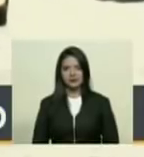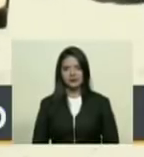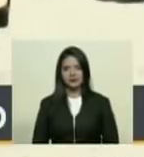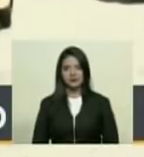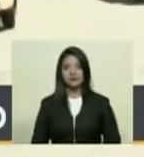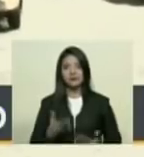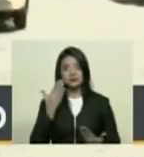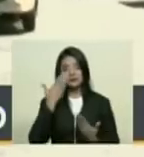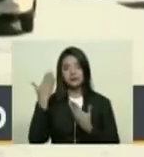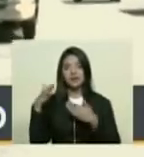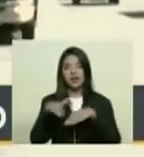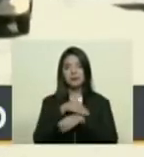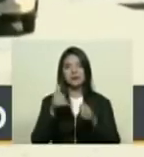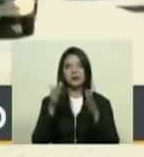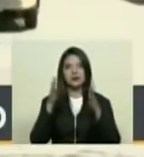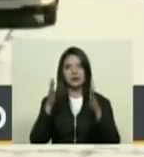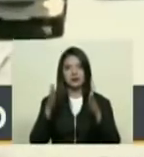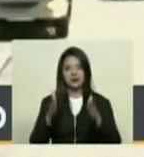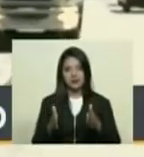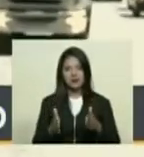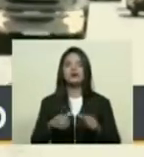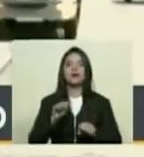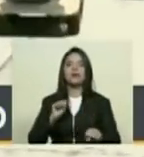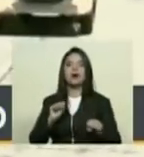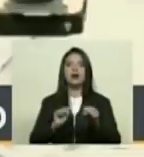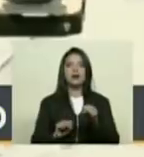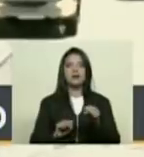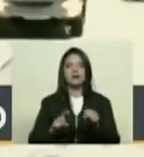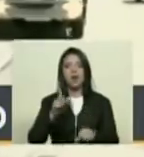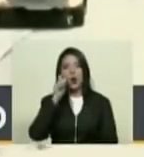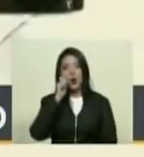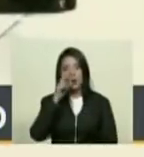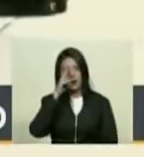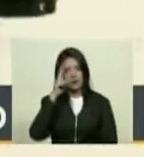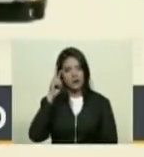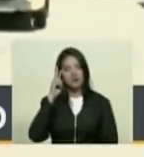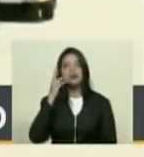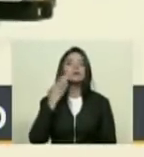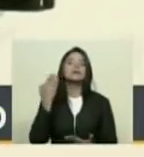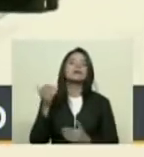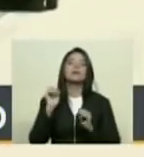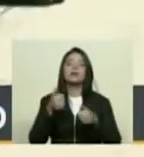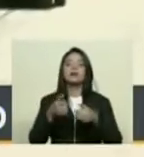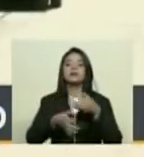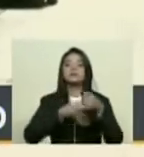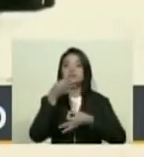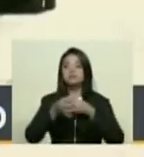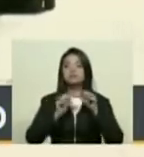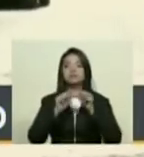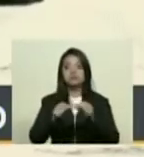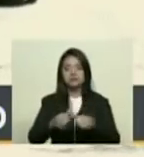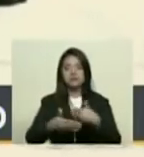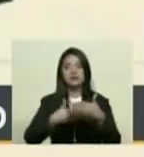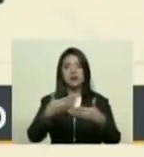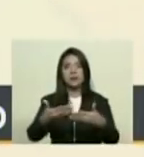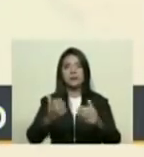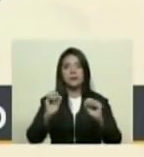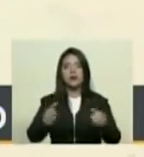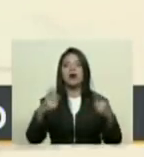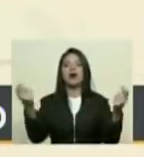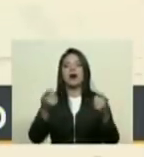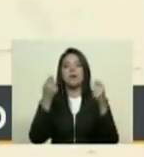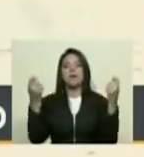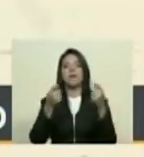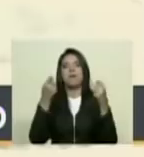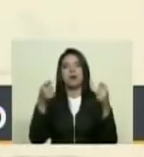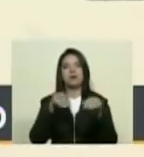Escuchábamos palabras del ministro del Poder Popular para la Defensa, Vladimir Padrino López, dando la voz de avanzada de esta campaña, de